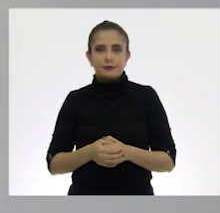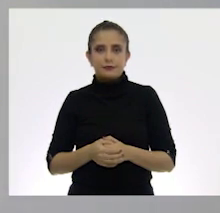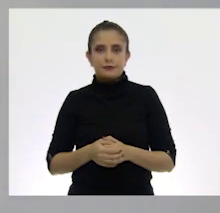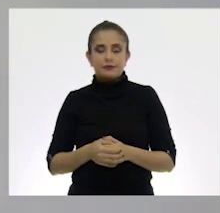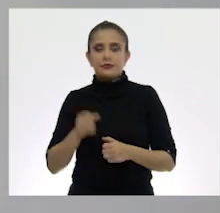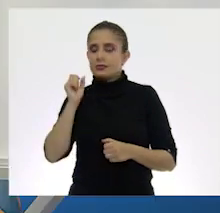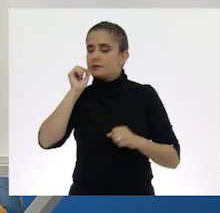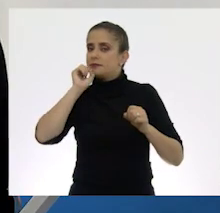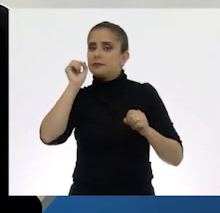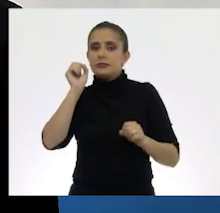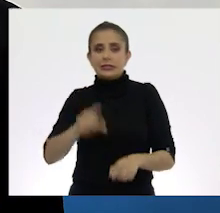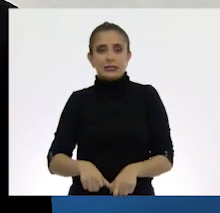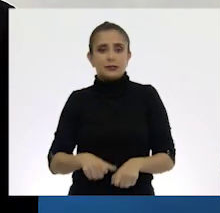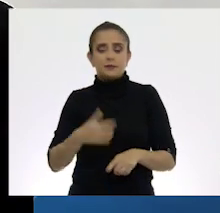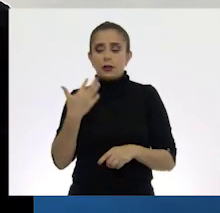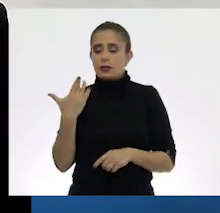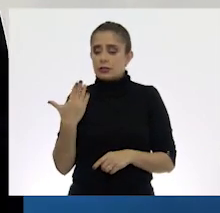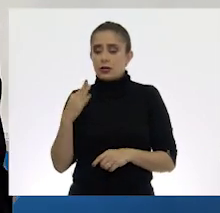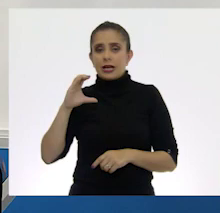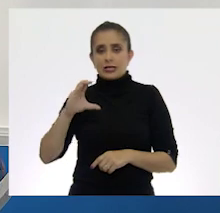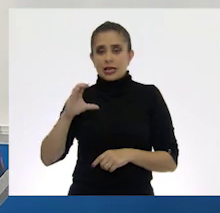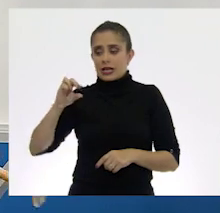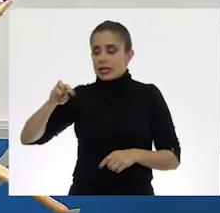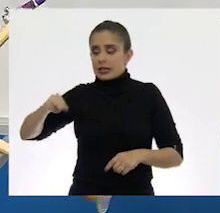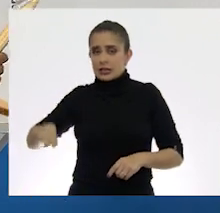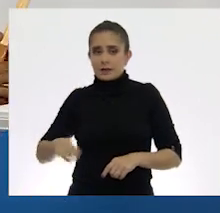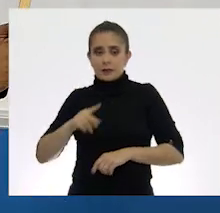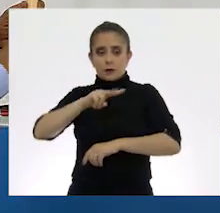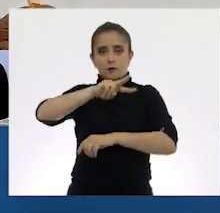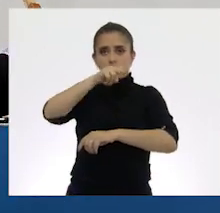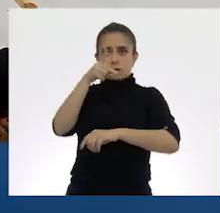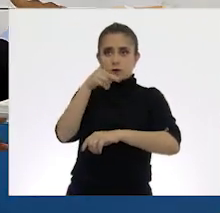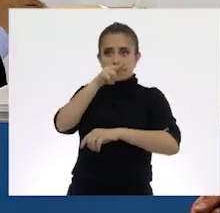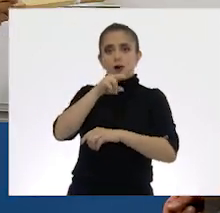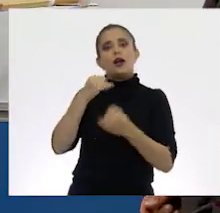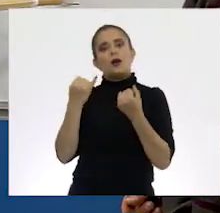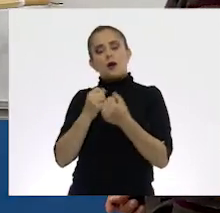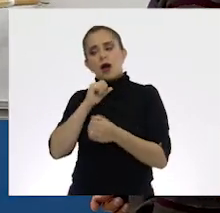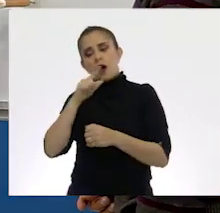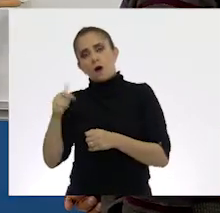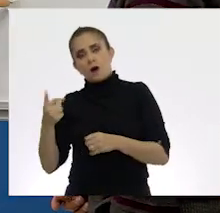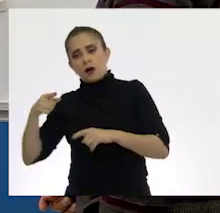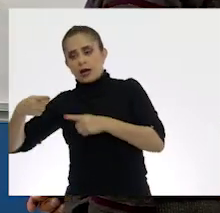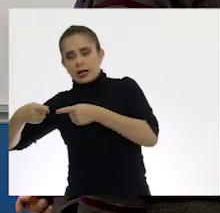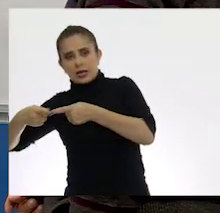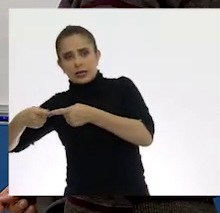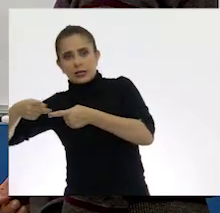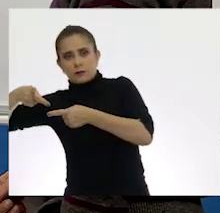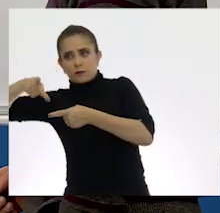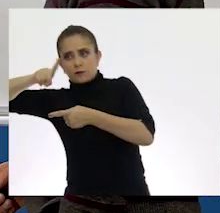Con la misma medida de que tengo abierto de 50 centímetros, me apoyo en el otro extremo